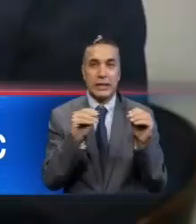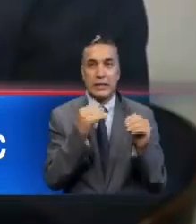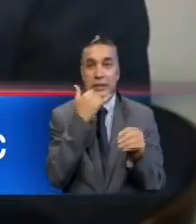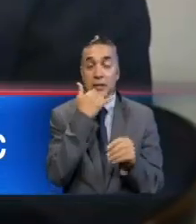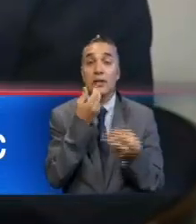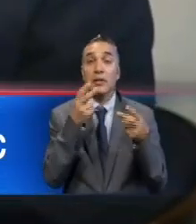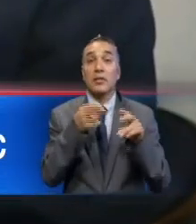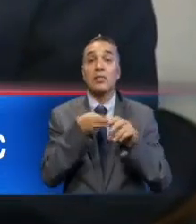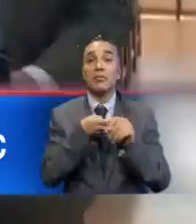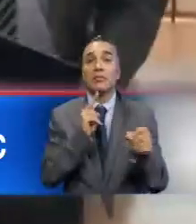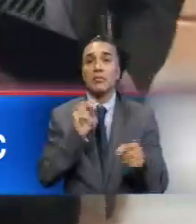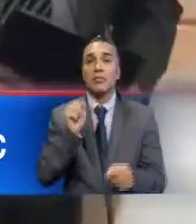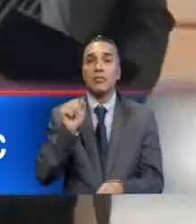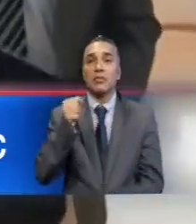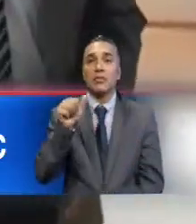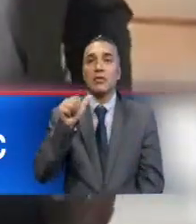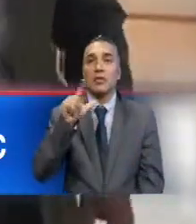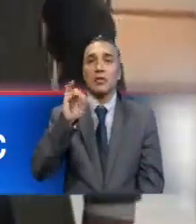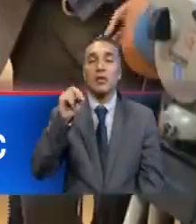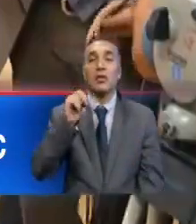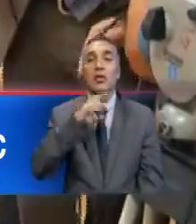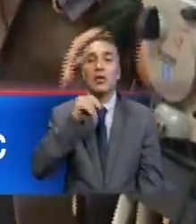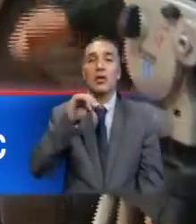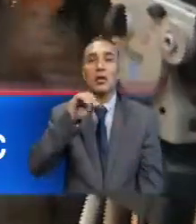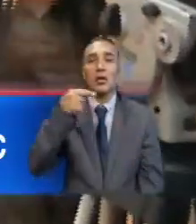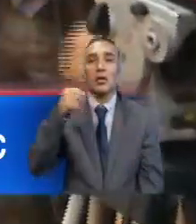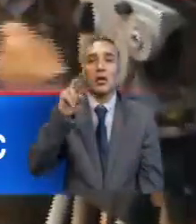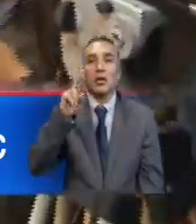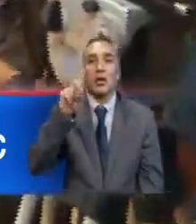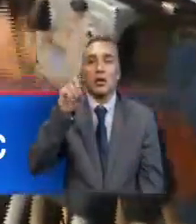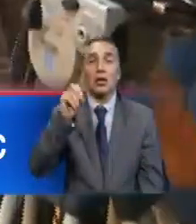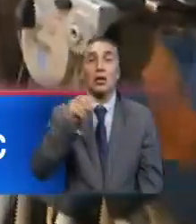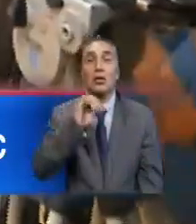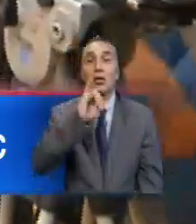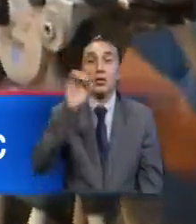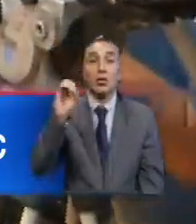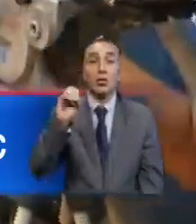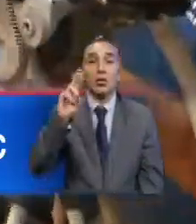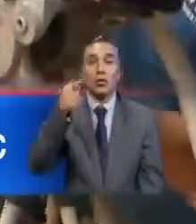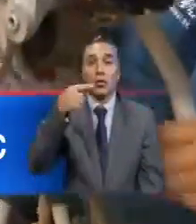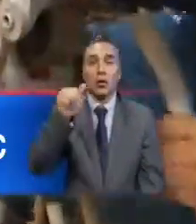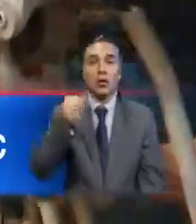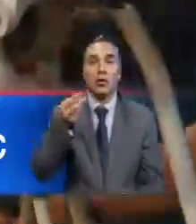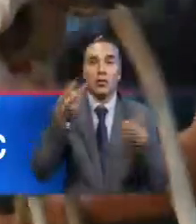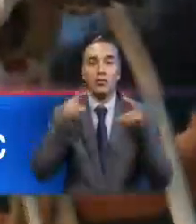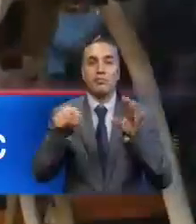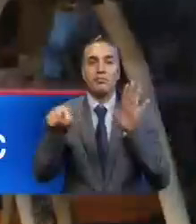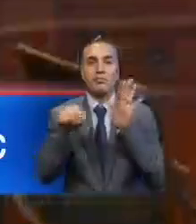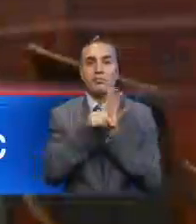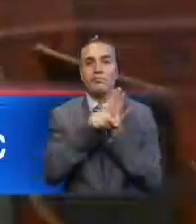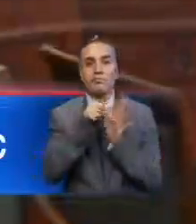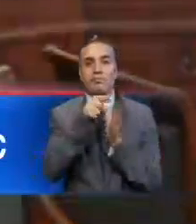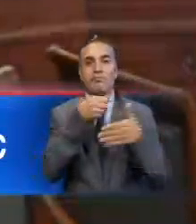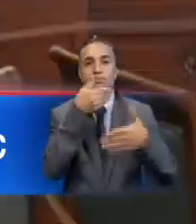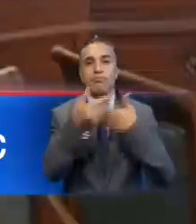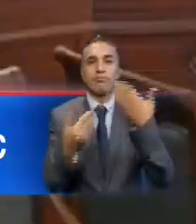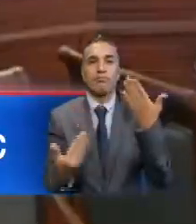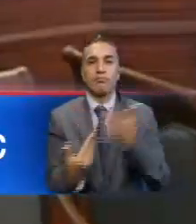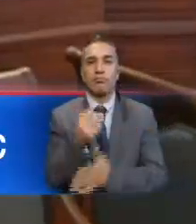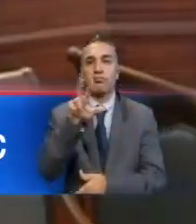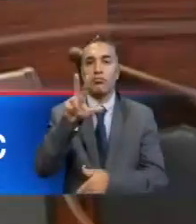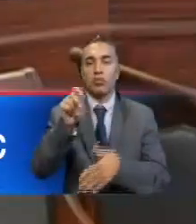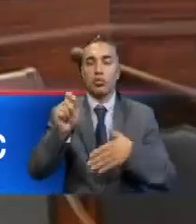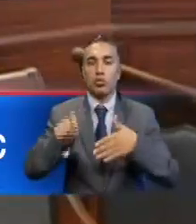que lo hizo Salim Zaidán y Gerardo Vázquez, Jorge Sosa, tras renunciar, hizo duros cuestionamientos al proceso para la renovación de 3